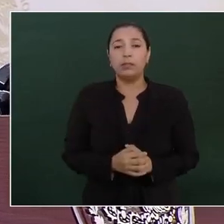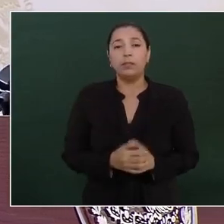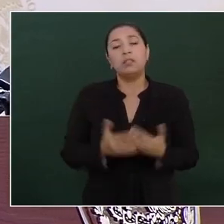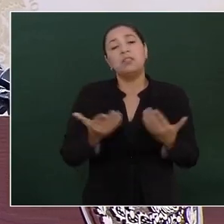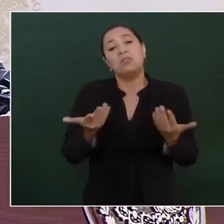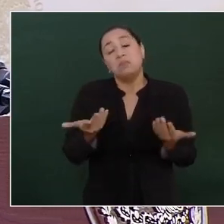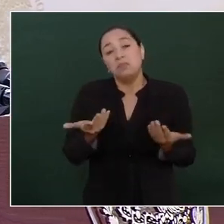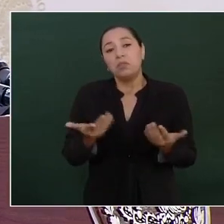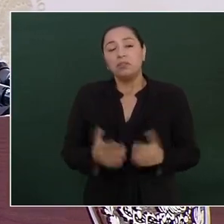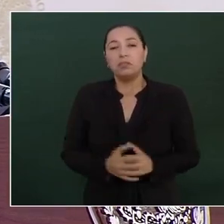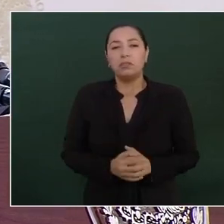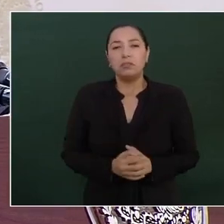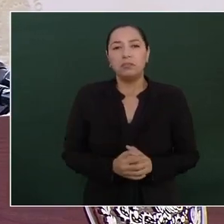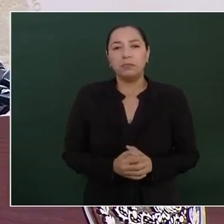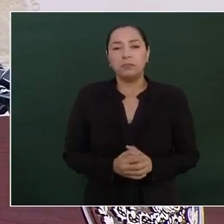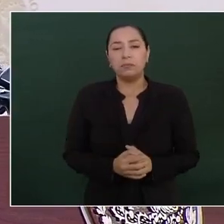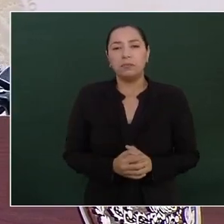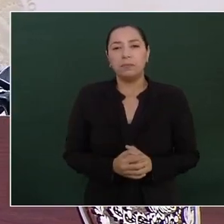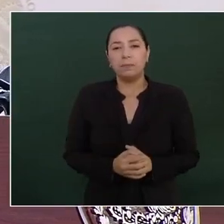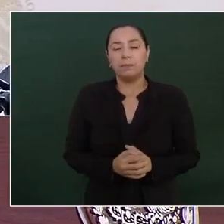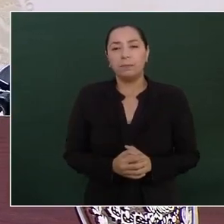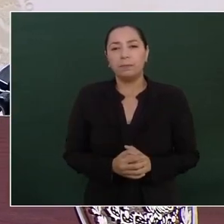Para eso